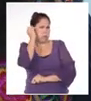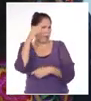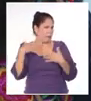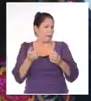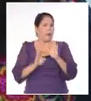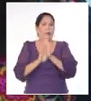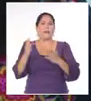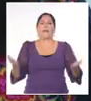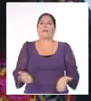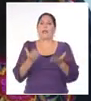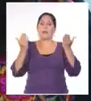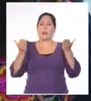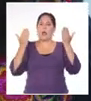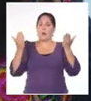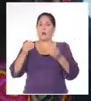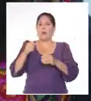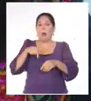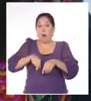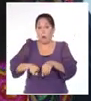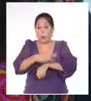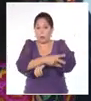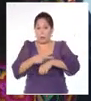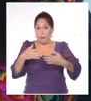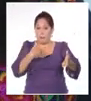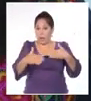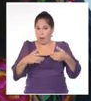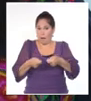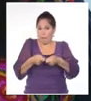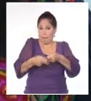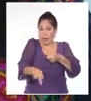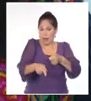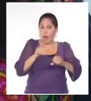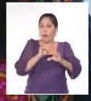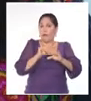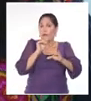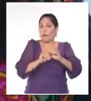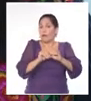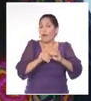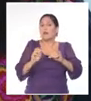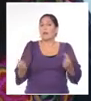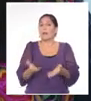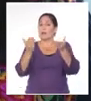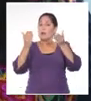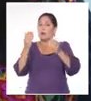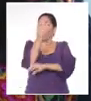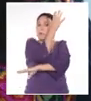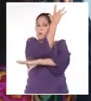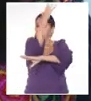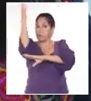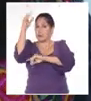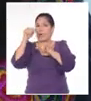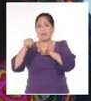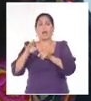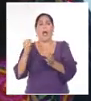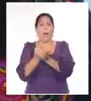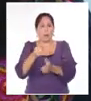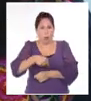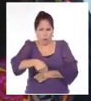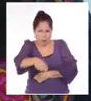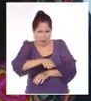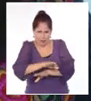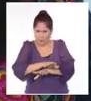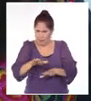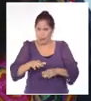desarrollo binacional con Panamá, que va a ser financiada por el Fondo Interamericano de Desarrollo Forestal. Esa está aún